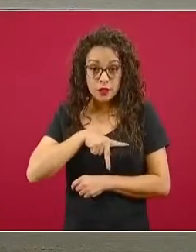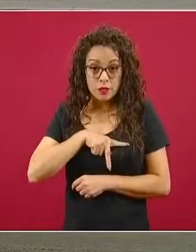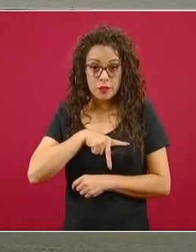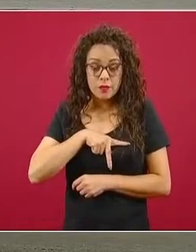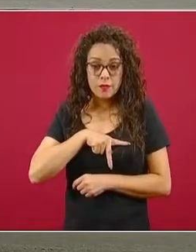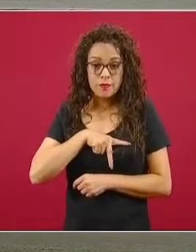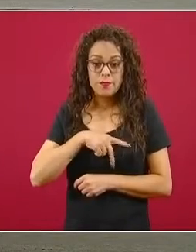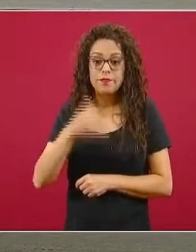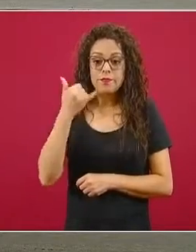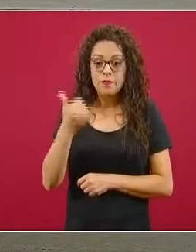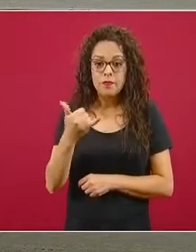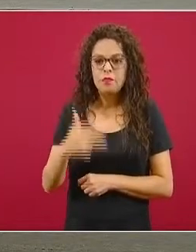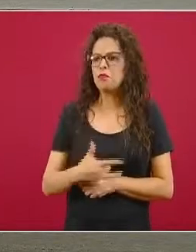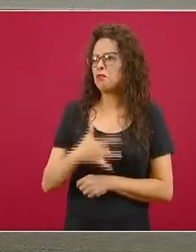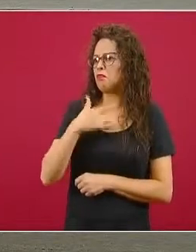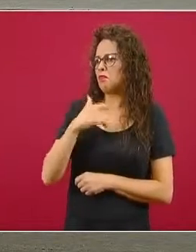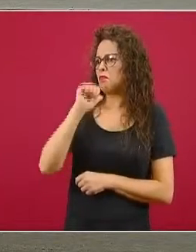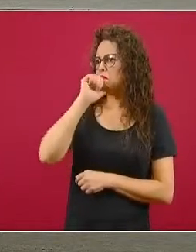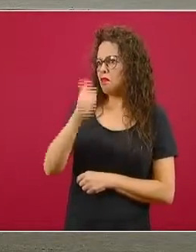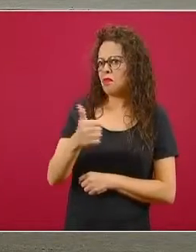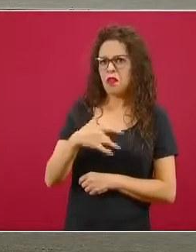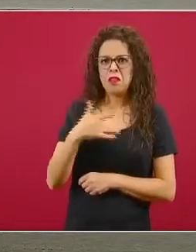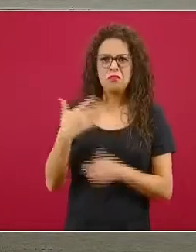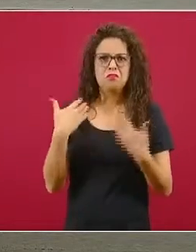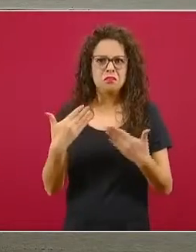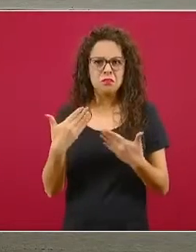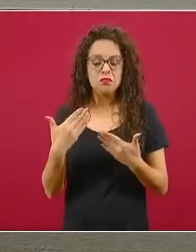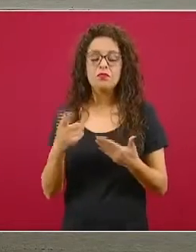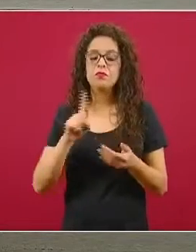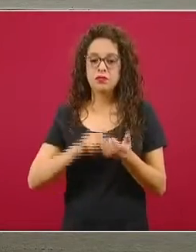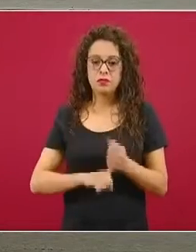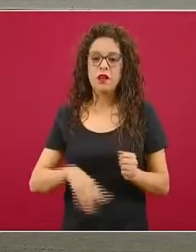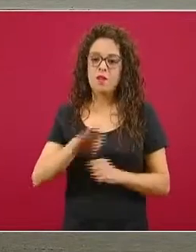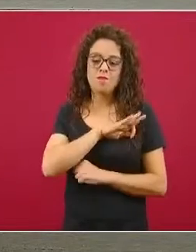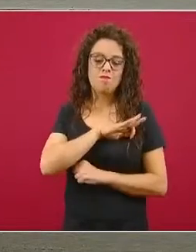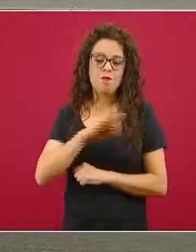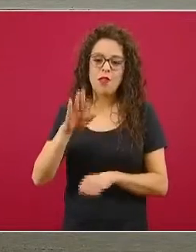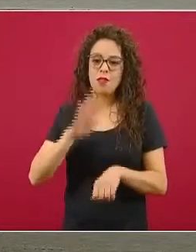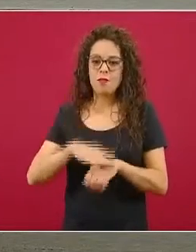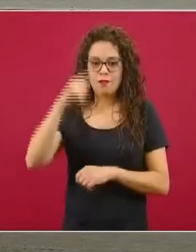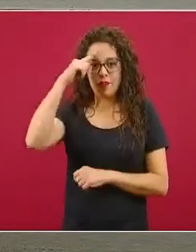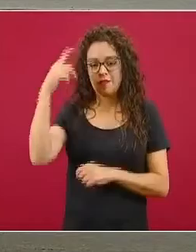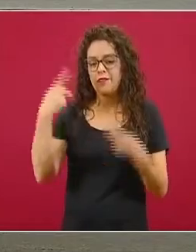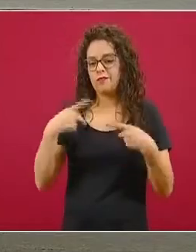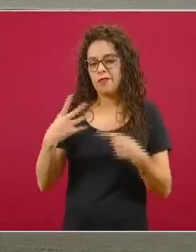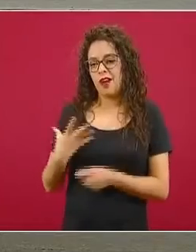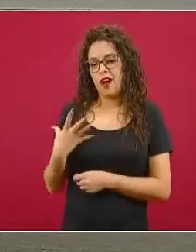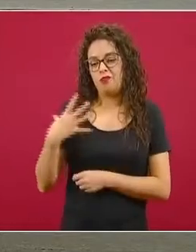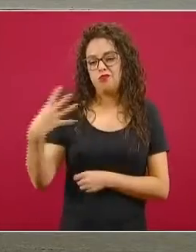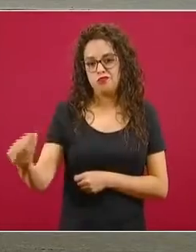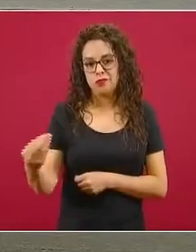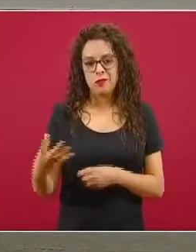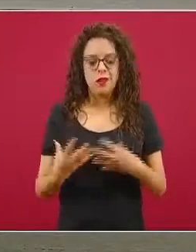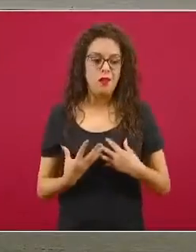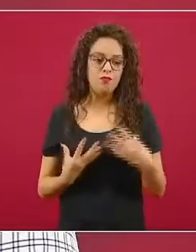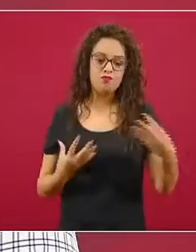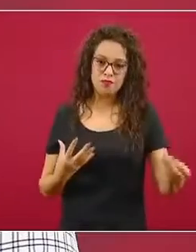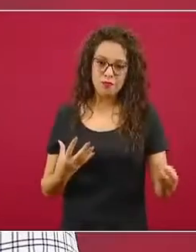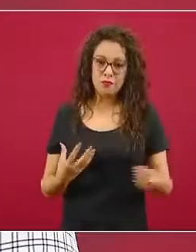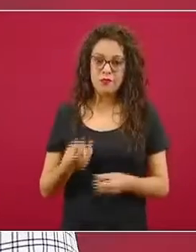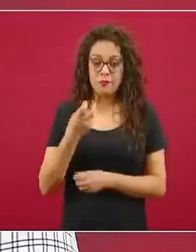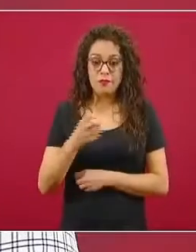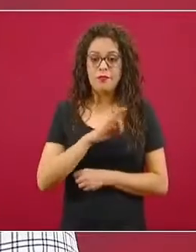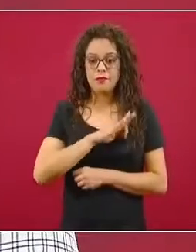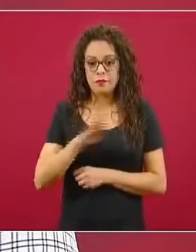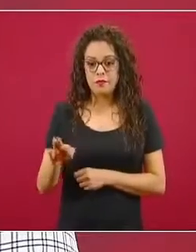sobre todo sintomática, pues habrá la posibilidad lógicamente de que las personas se contagien. Esto puede suceder también en